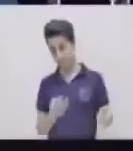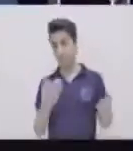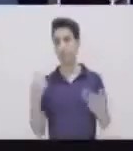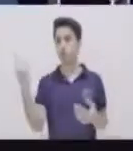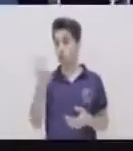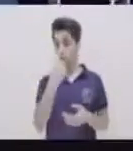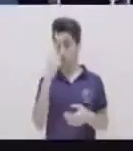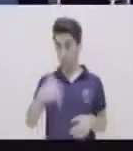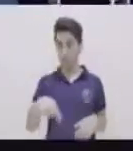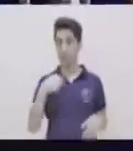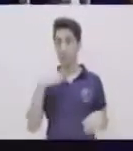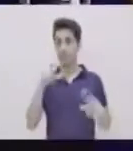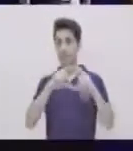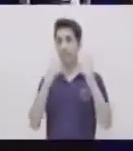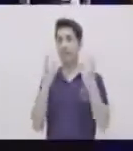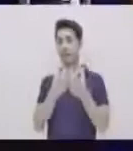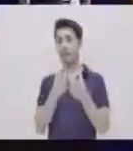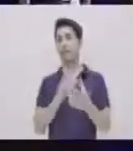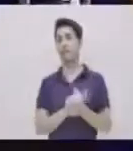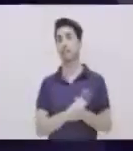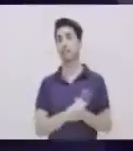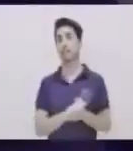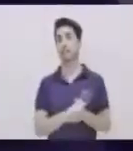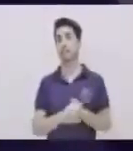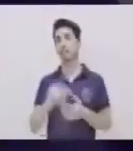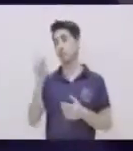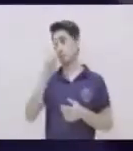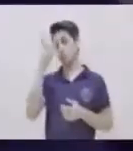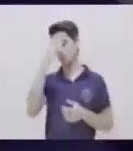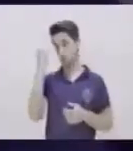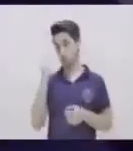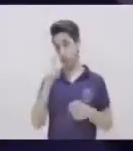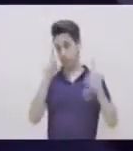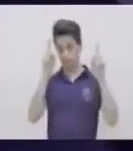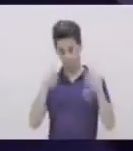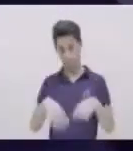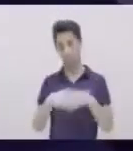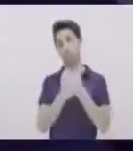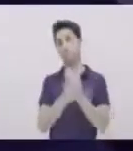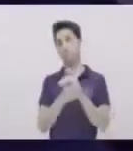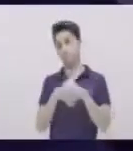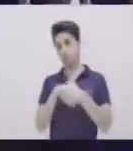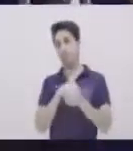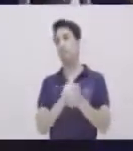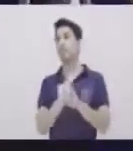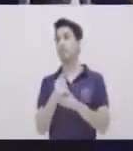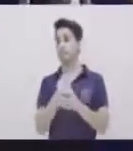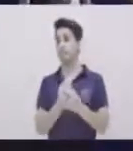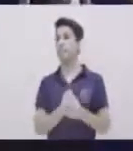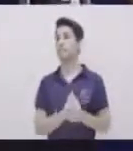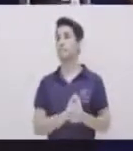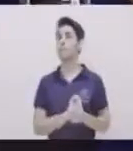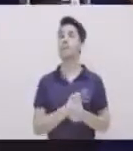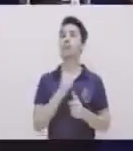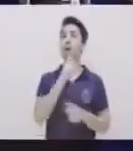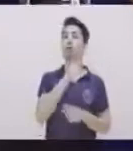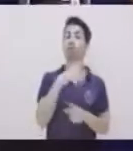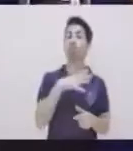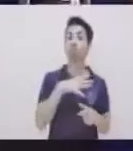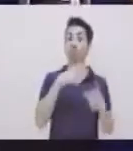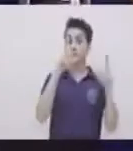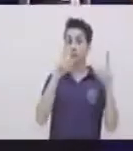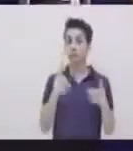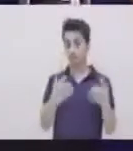Bienvenidos y bienvenidas todas a la clase de hoy. No olviden antes de lavarse las manos y si tenemos a alguien con